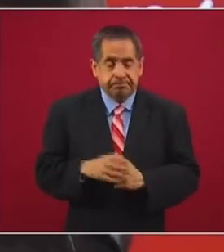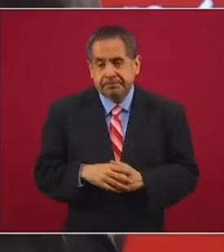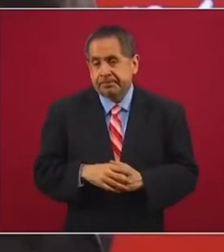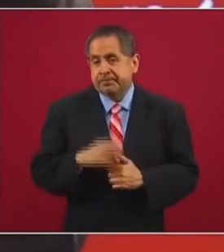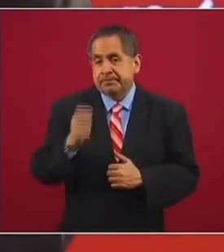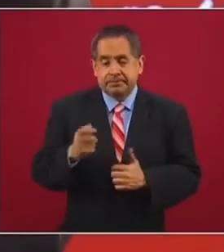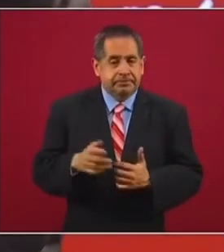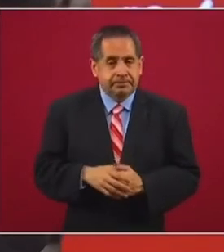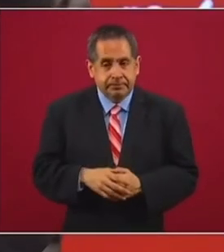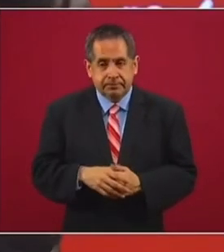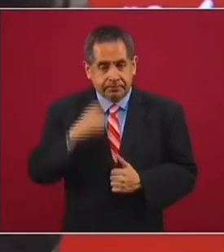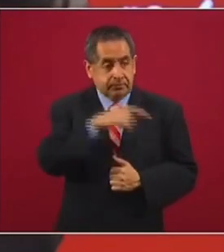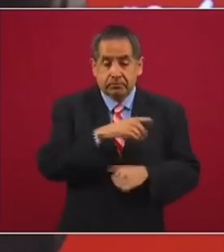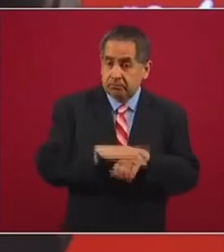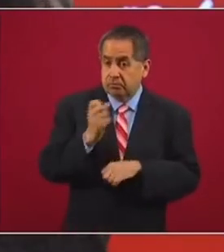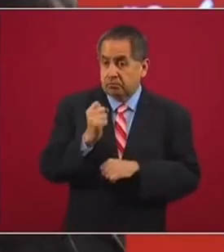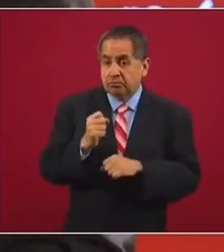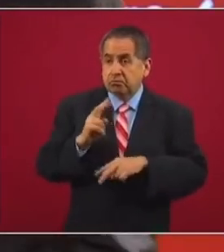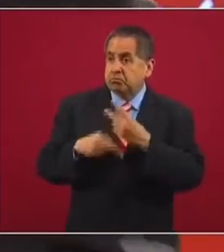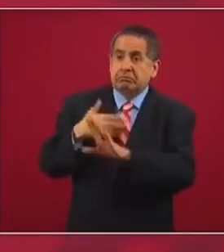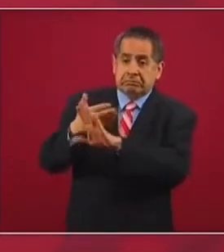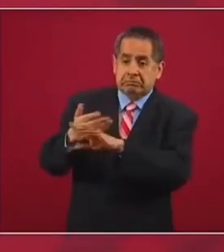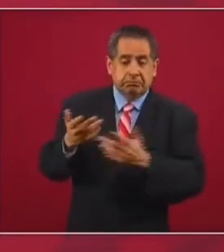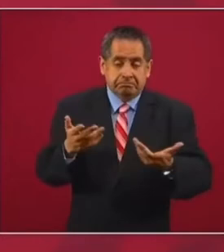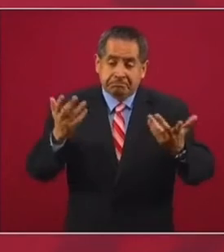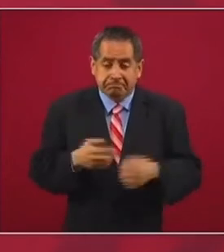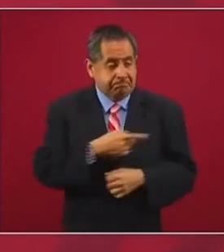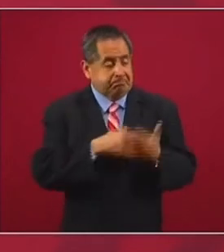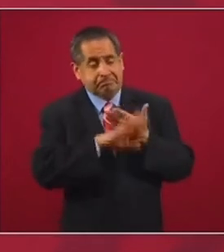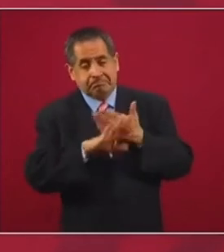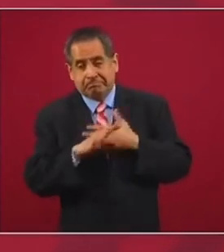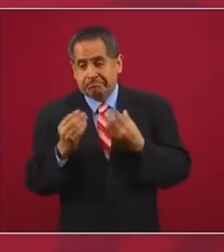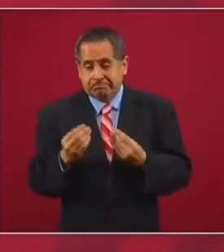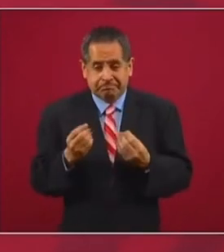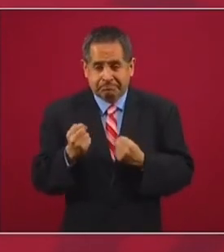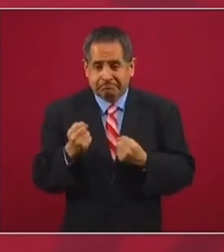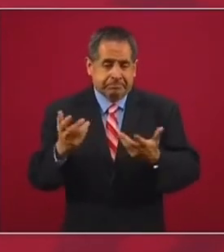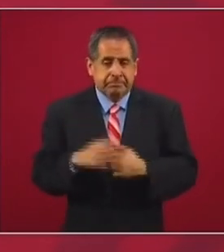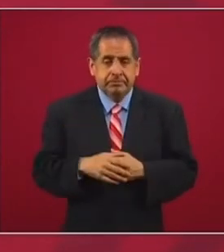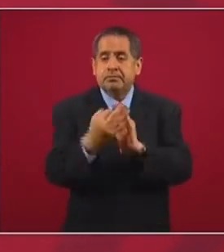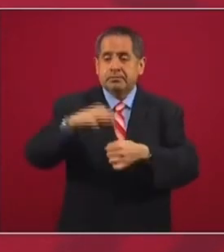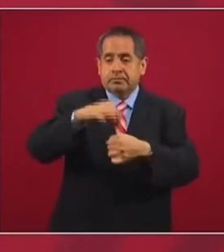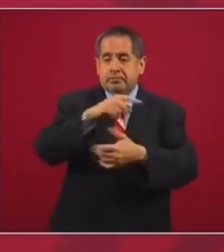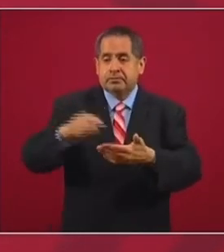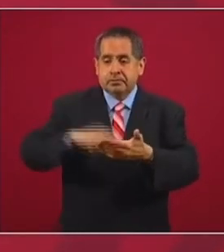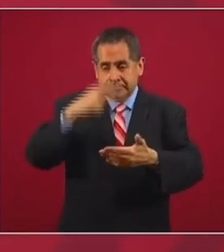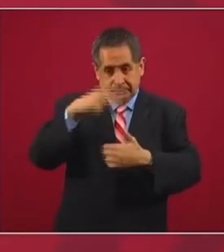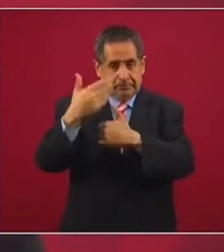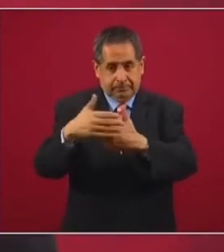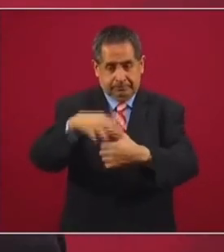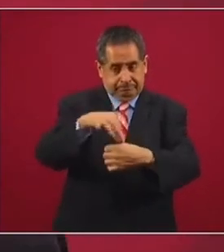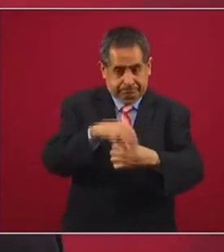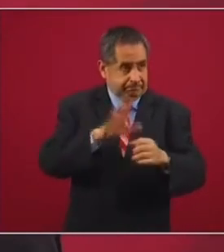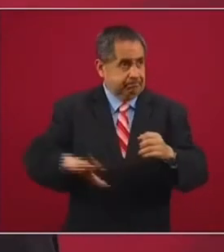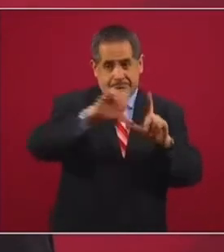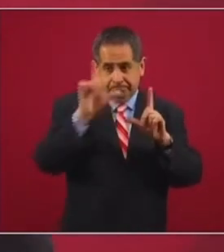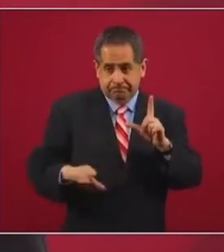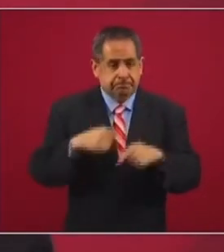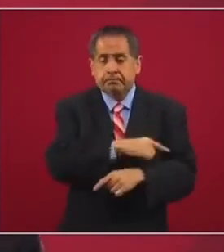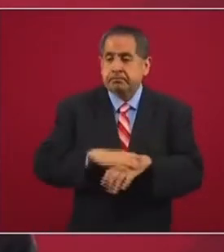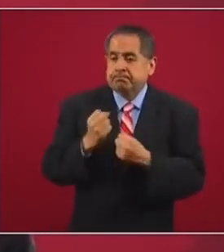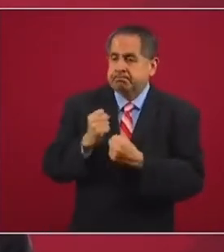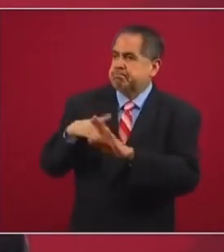incluso a intensificar en la medida que se vayan acercando las elecciones, porque como